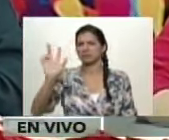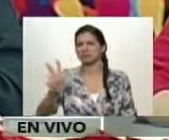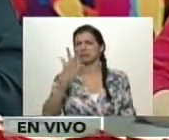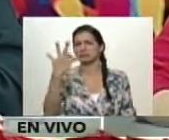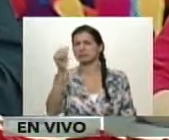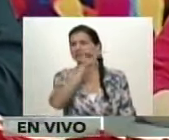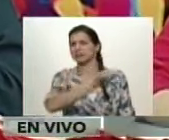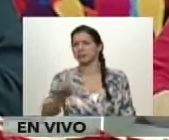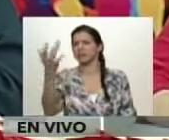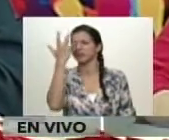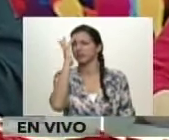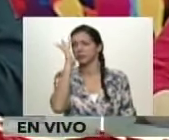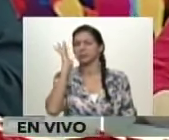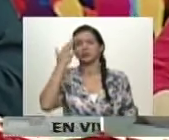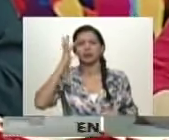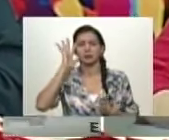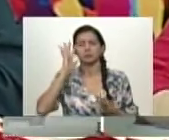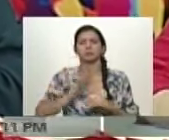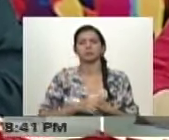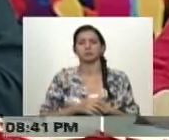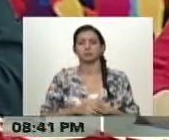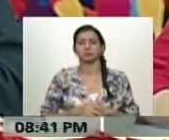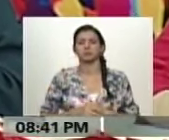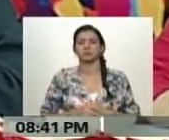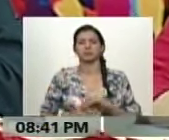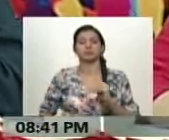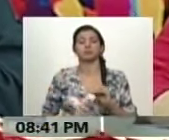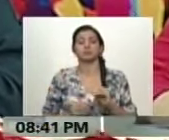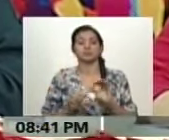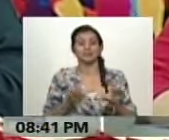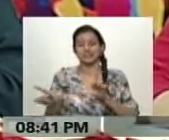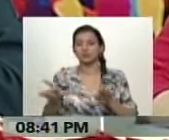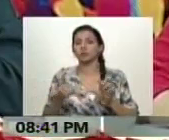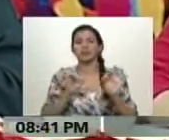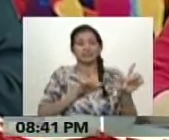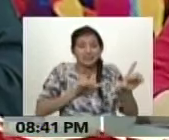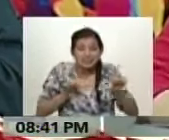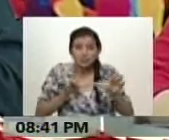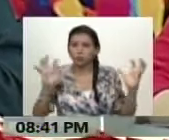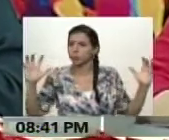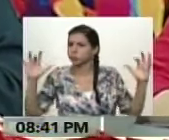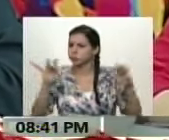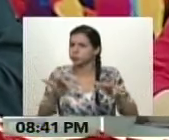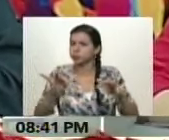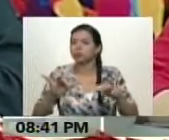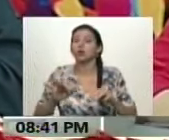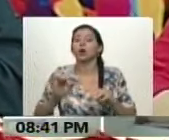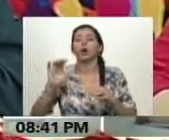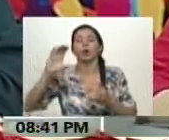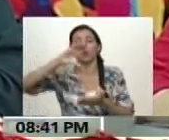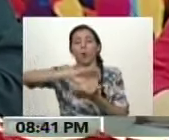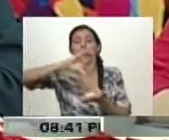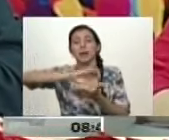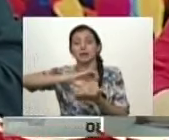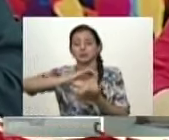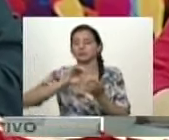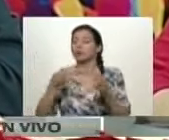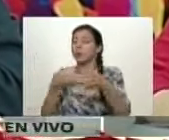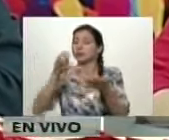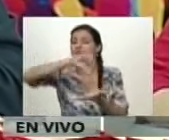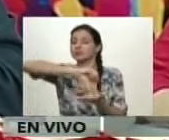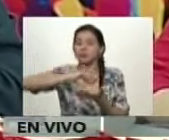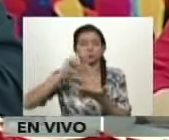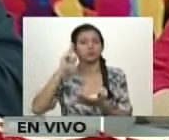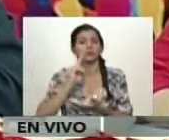febrero estar instalando el Comando Central Bolivariano como máximo organismo de dirección colectiva del